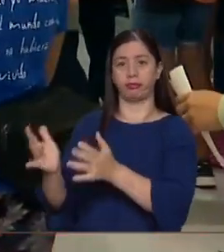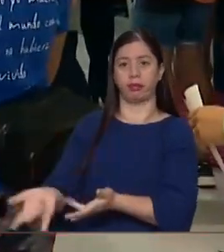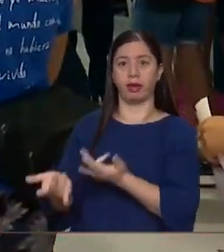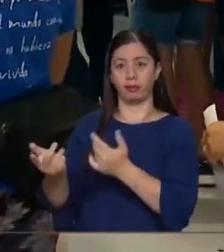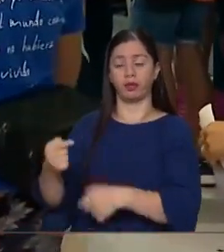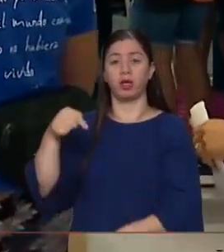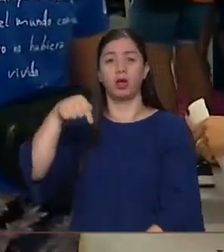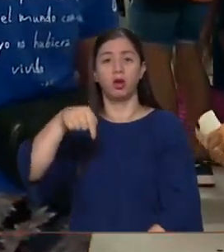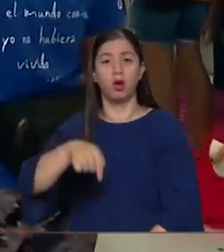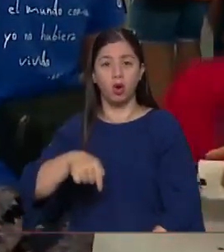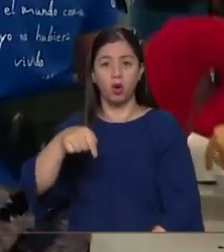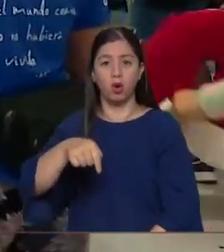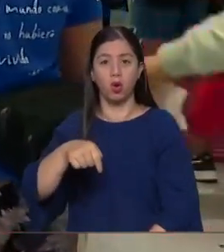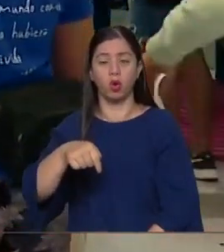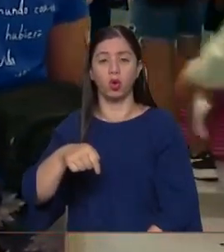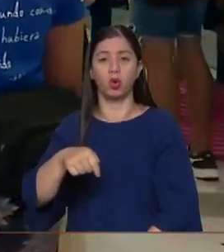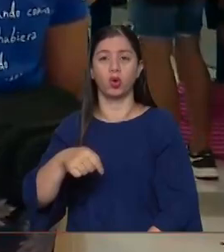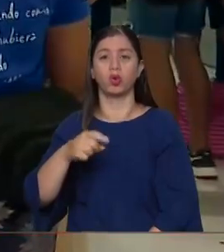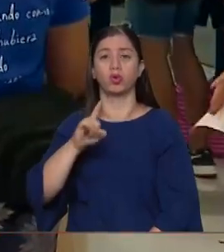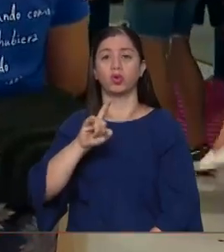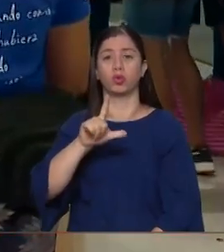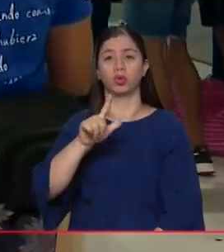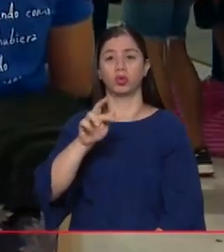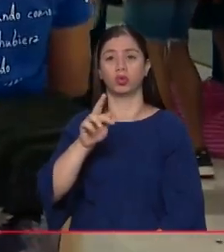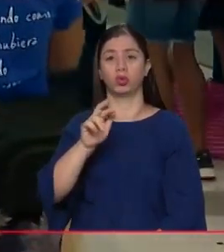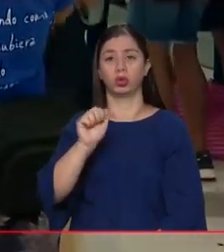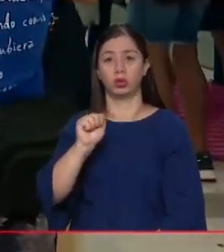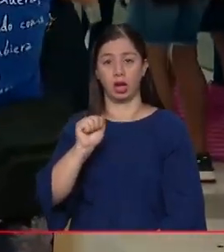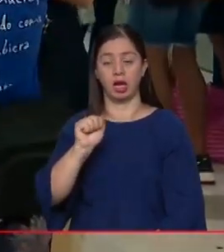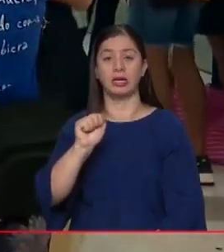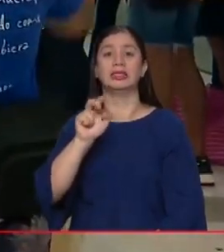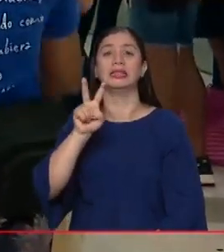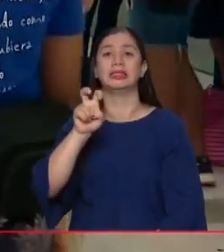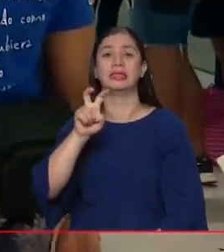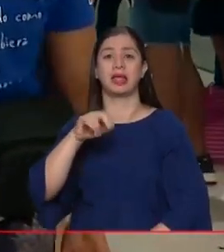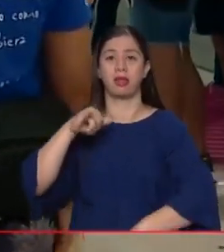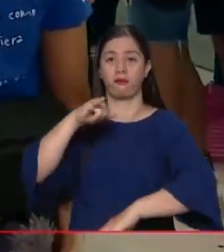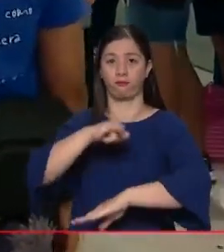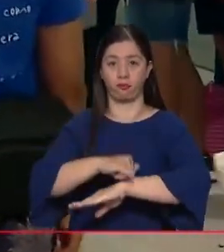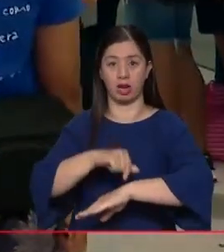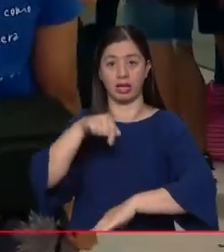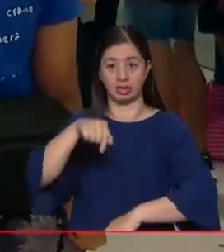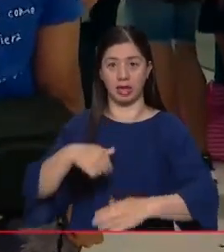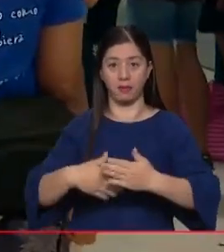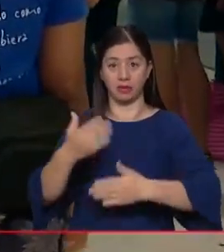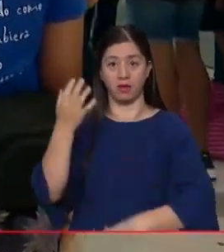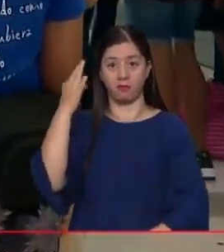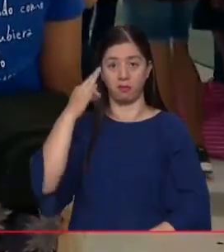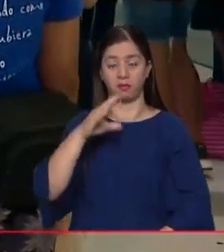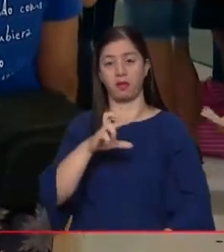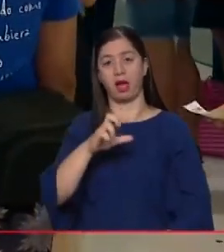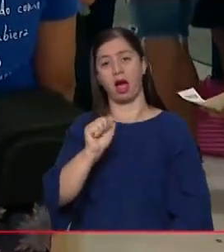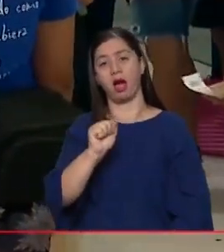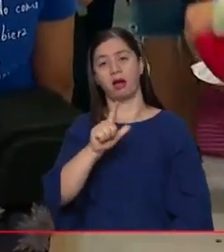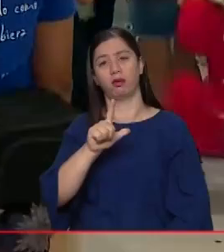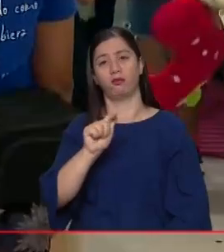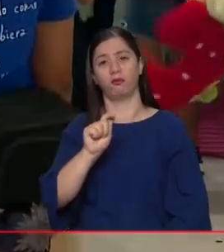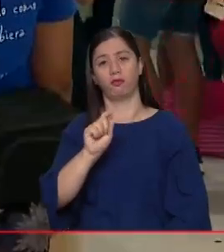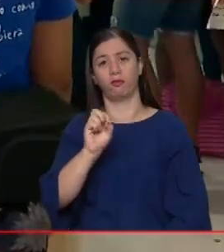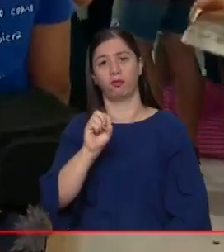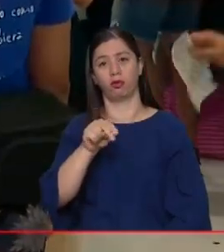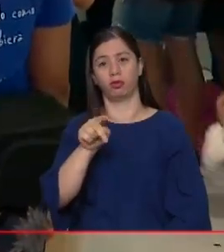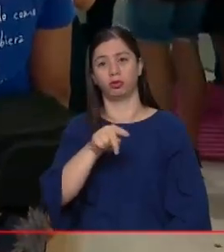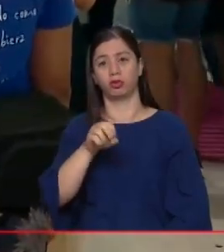tenía programada la aerolínea Ultra 7 vuelos que salían de aquí del aeropuerto Alfonso Bonilla Aragón rumbo a Bogotá,